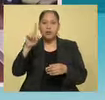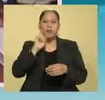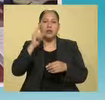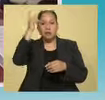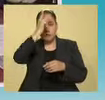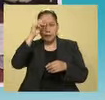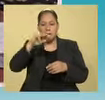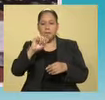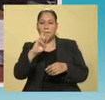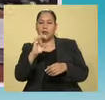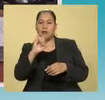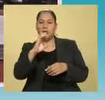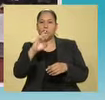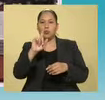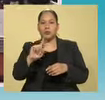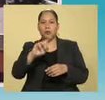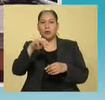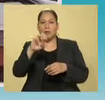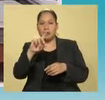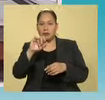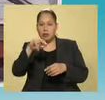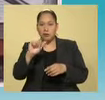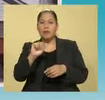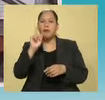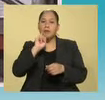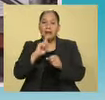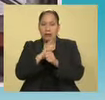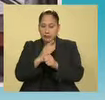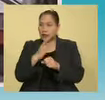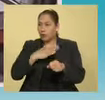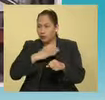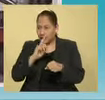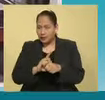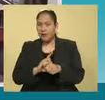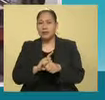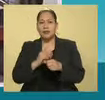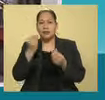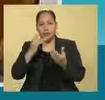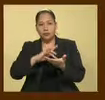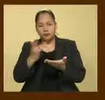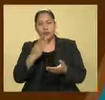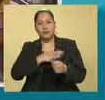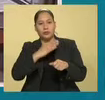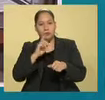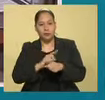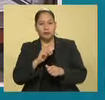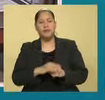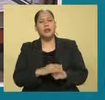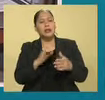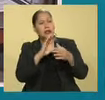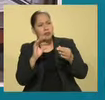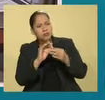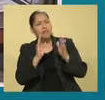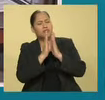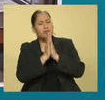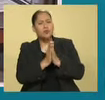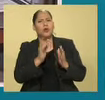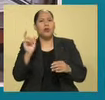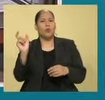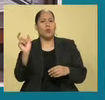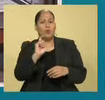Maricruz Medina Mora. Licenciada, ¿cómo está? Muchas gracias. Hola, buenos días. Cuéntenos, ¿desde